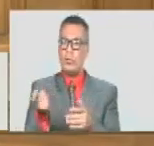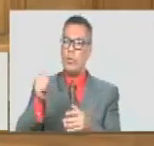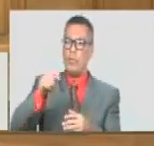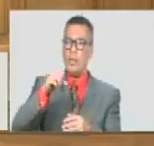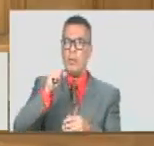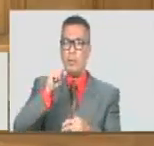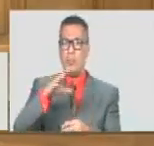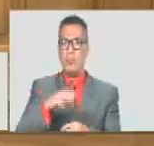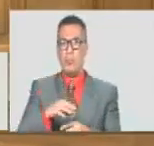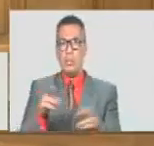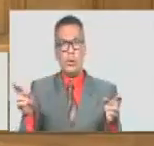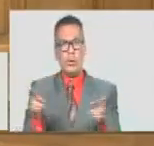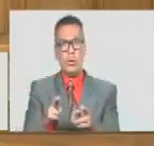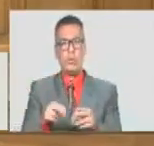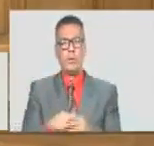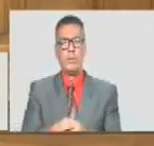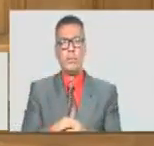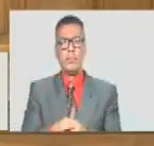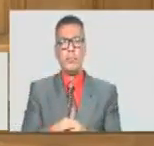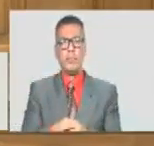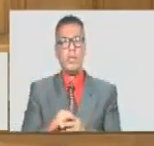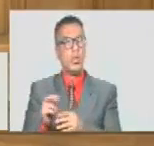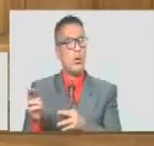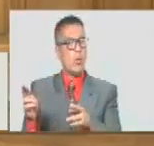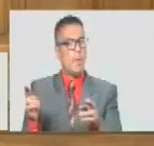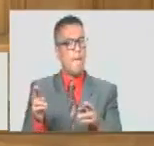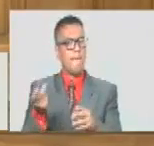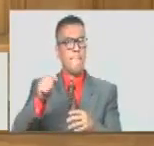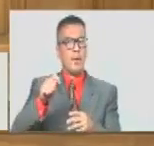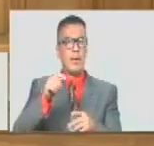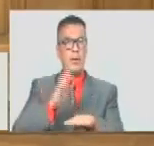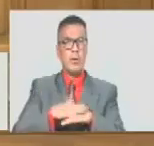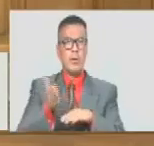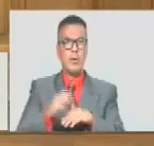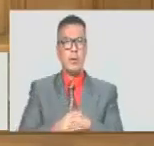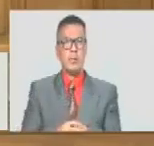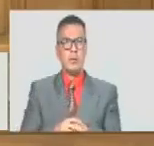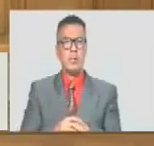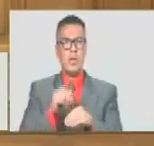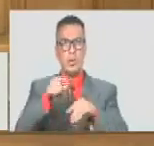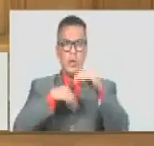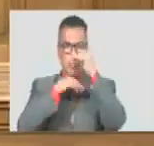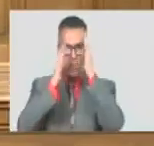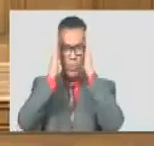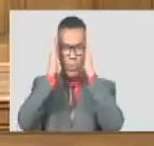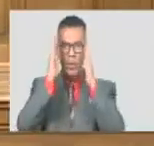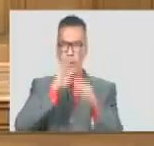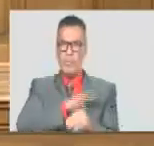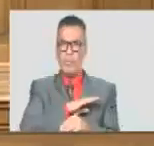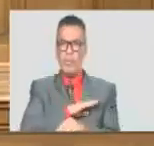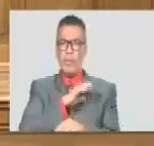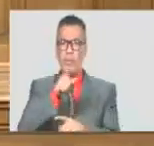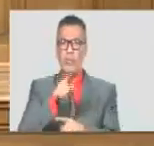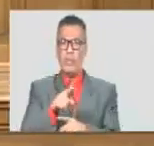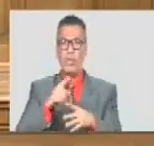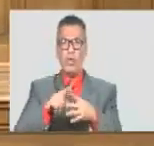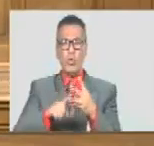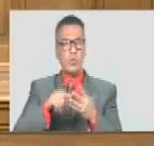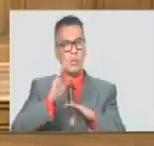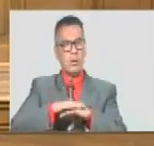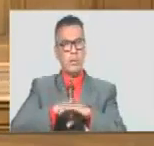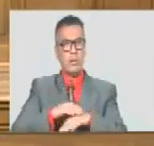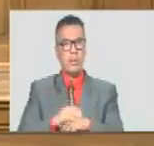un mes histórico, es un mes que es trascendental porque nos llama la atención sobre cosas que suceden,